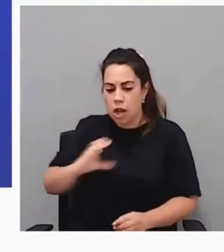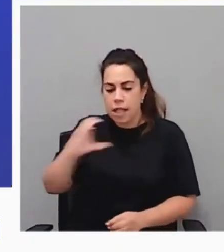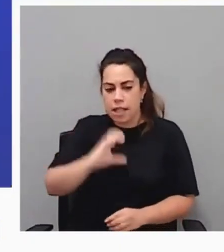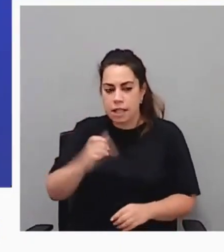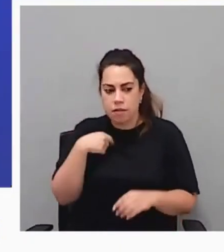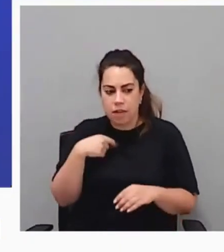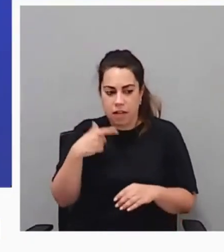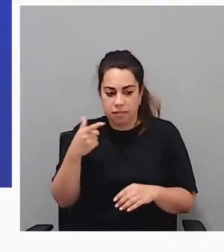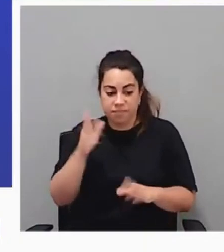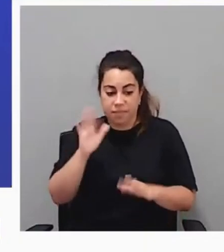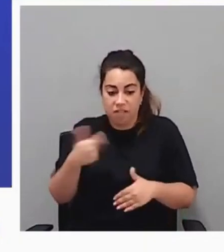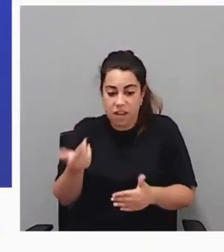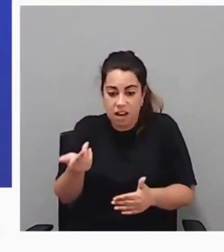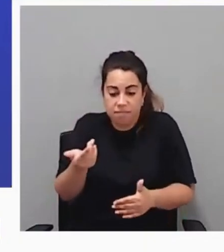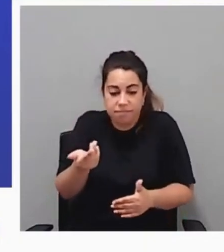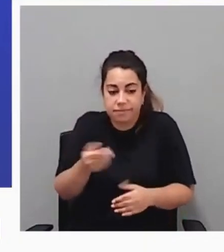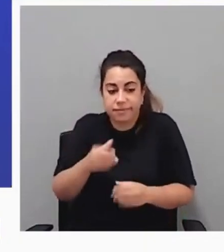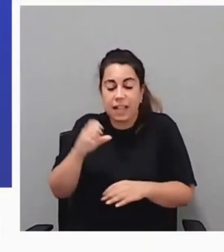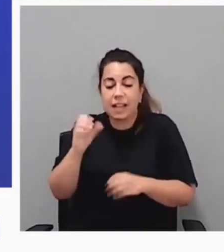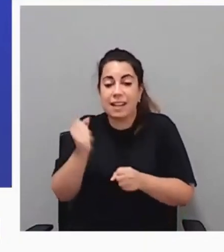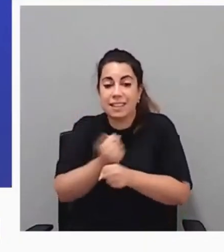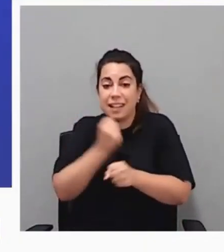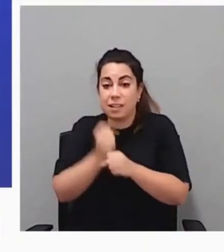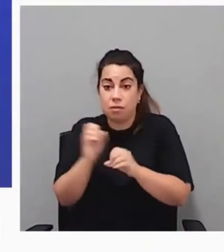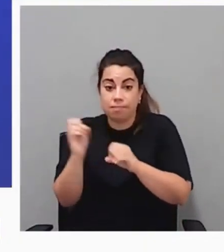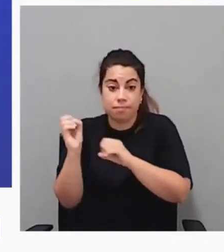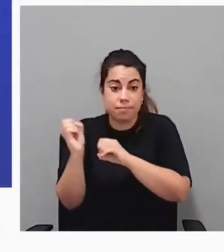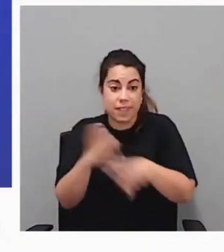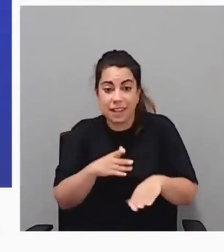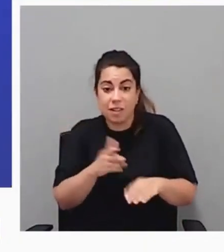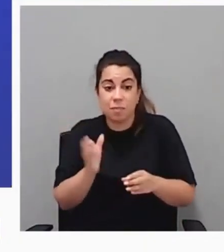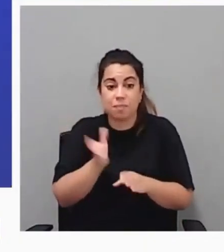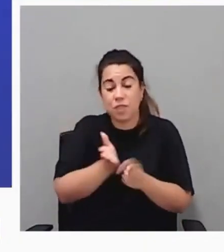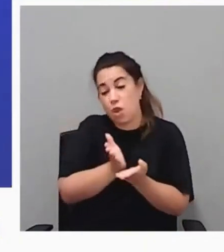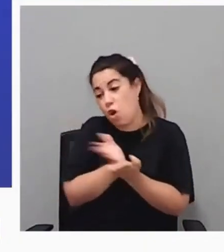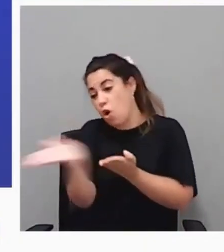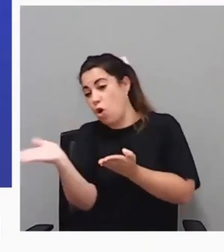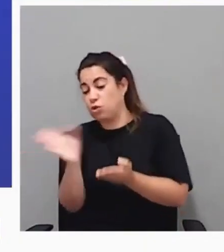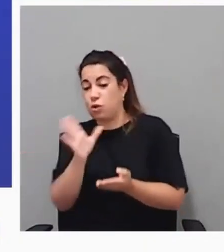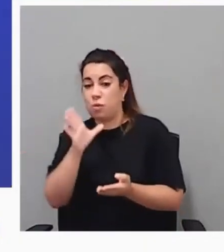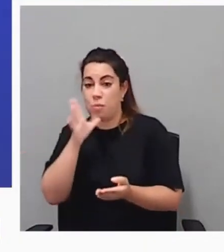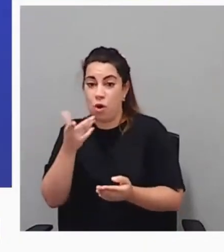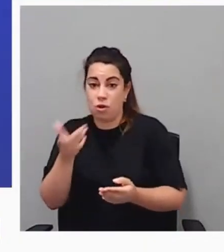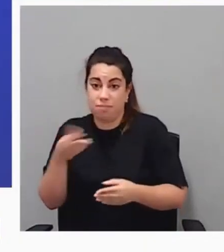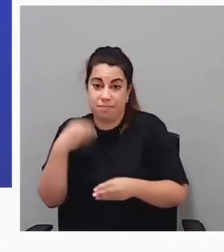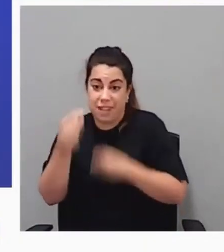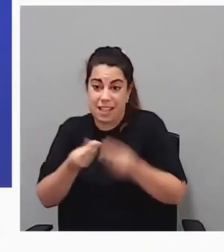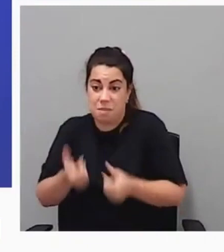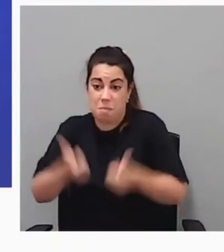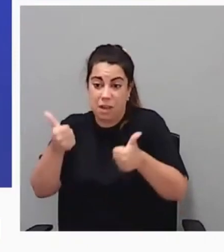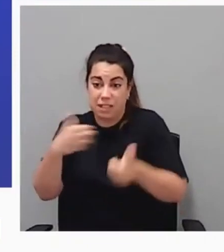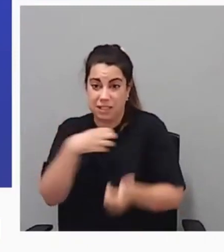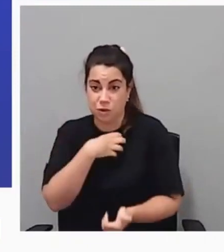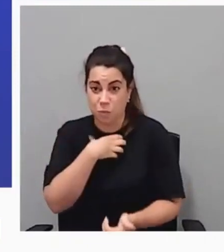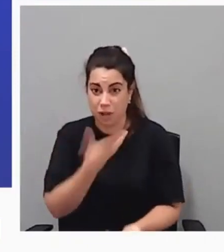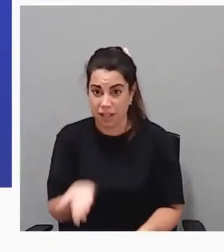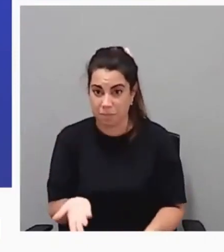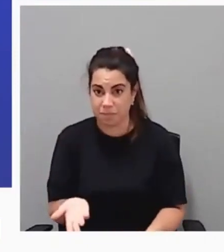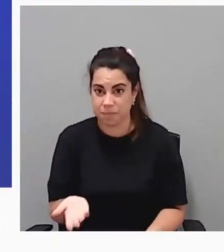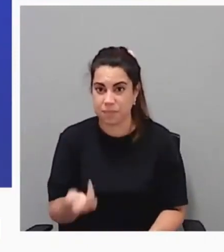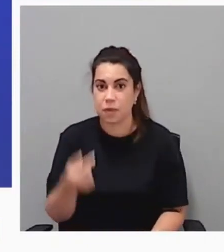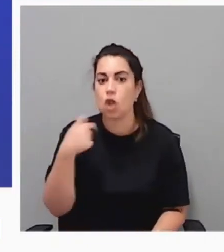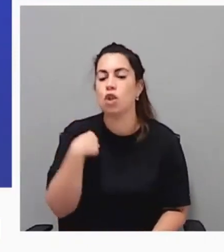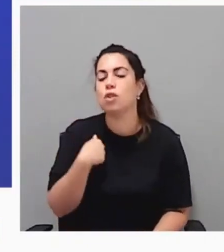ayudar a la sociedad de la que son parte y que es la razón de su vocación. Así que yo soy una física que se dedica a